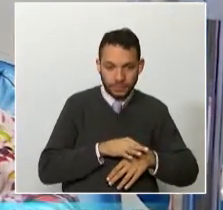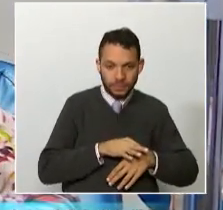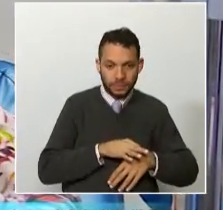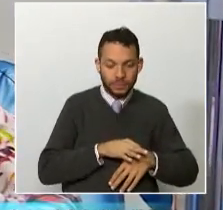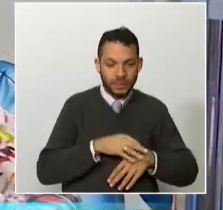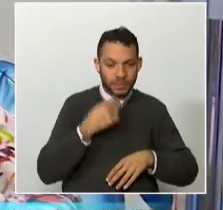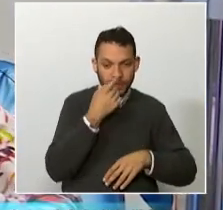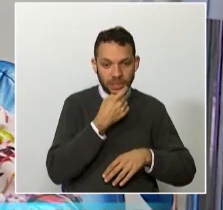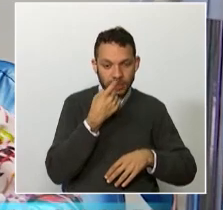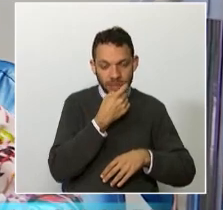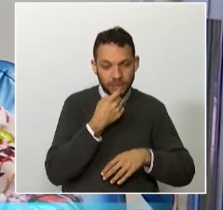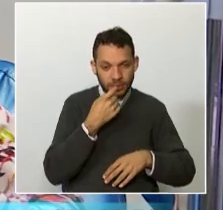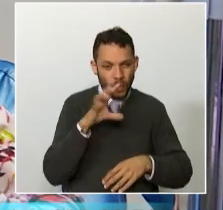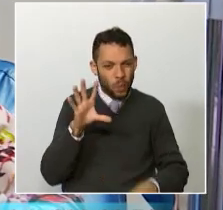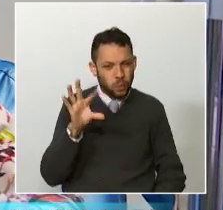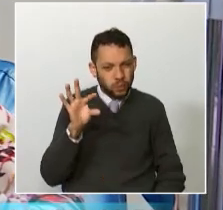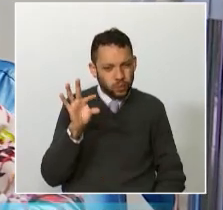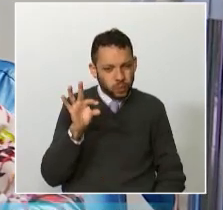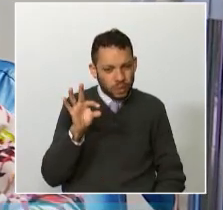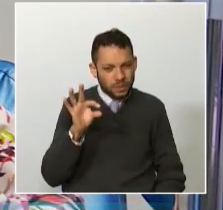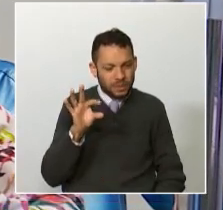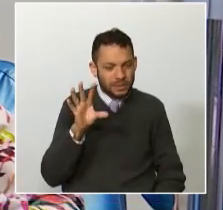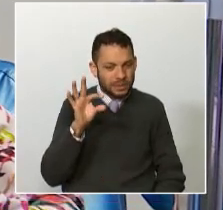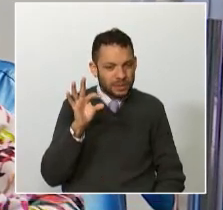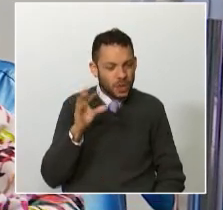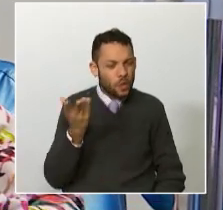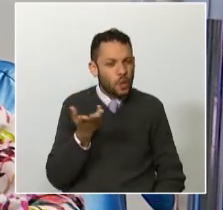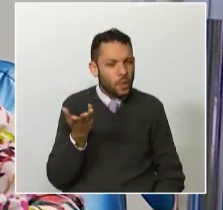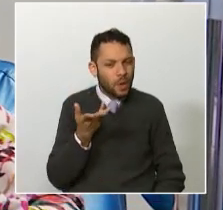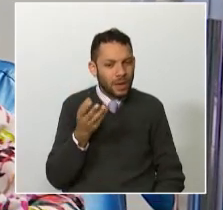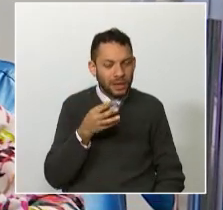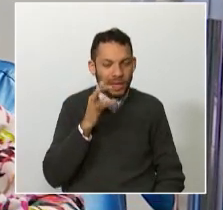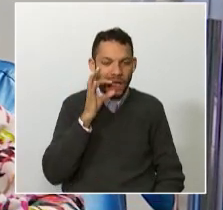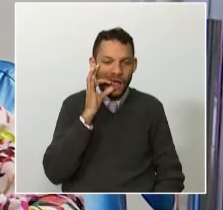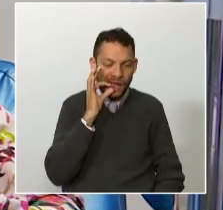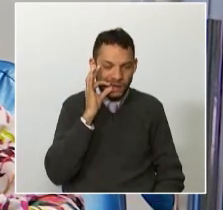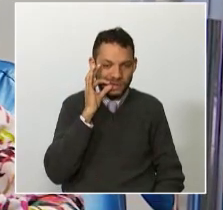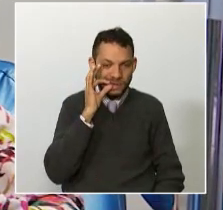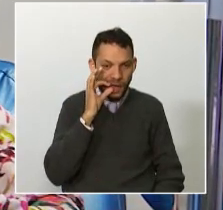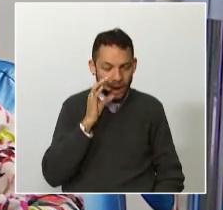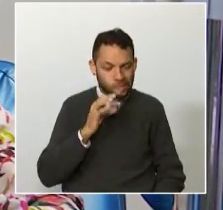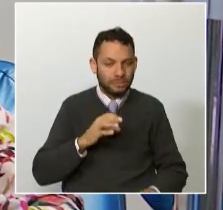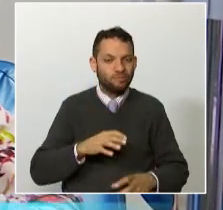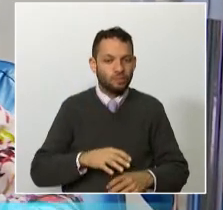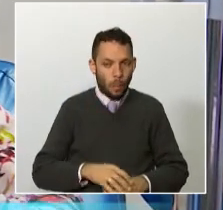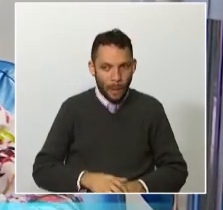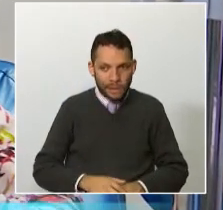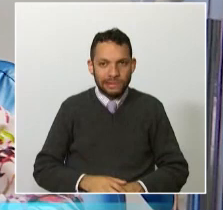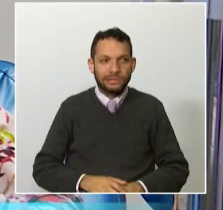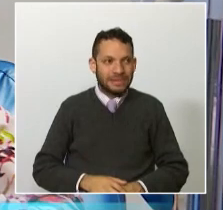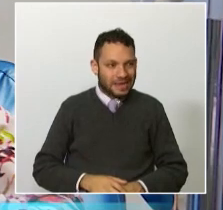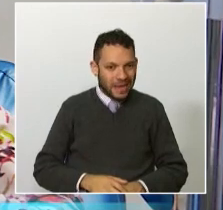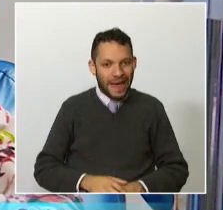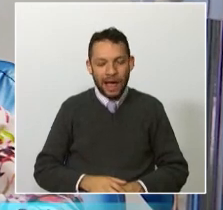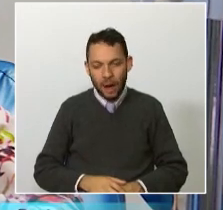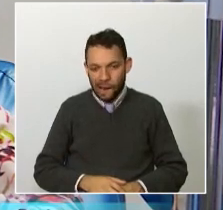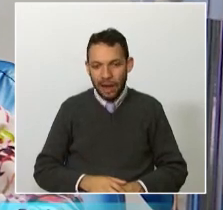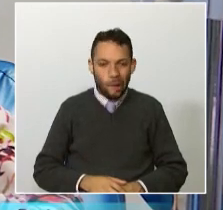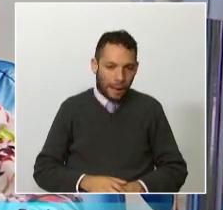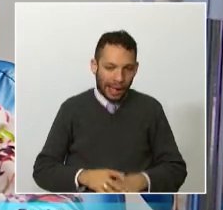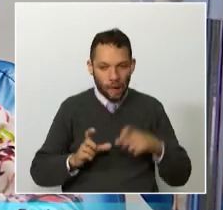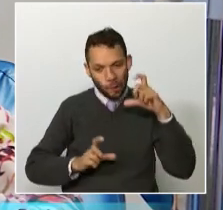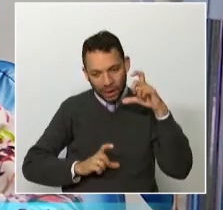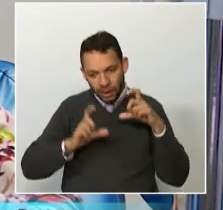unas siliconitas donde el paciente lo coloca en la boca y hace movimientos de lateralidad,